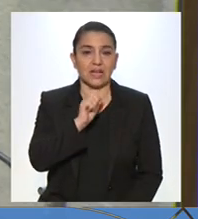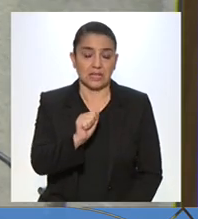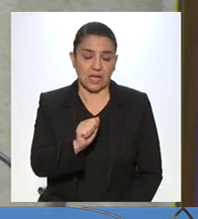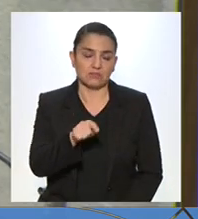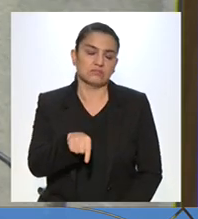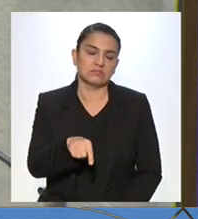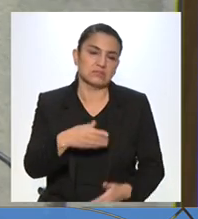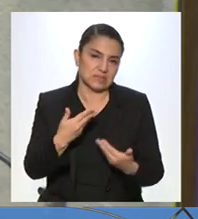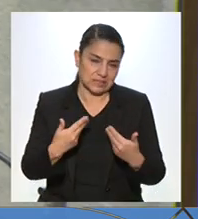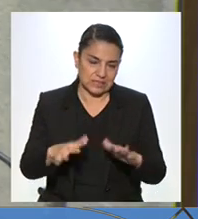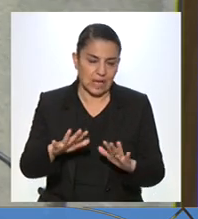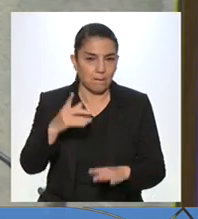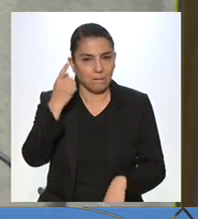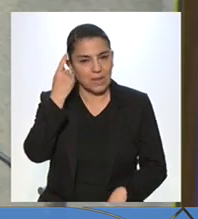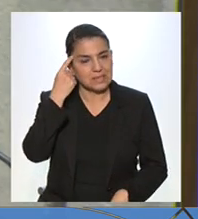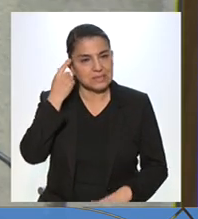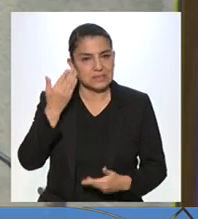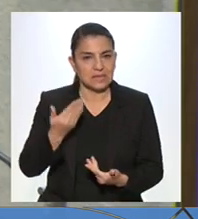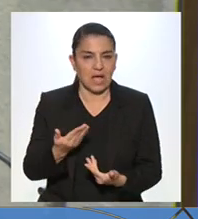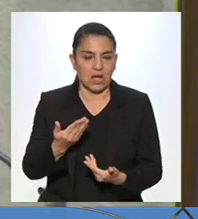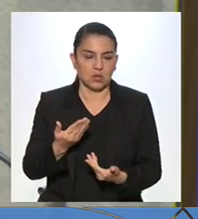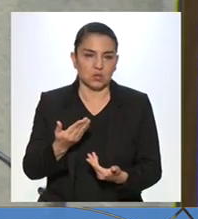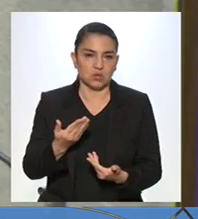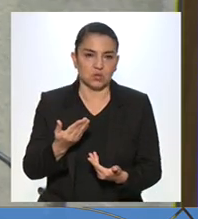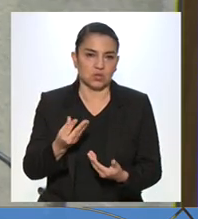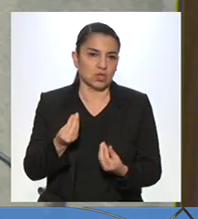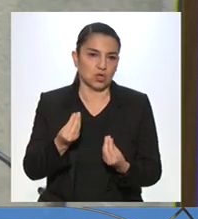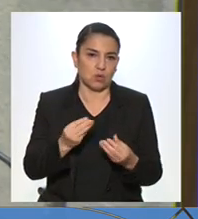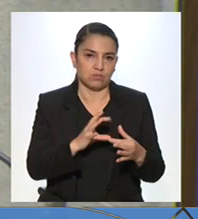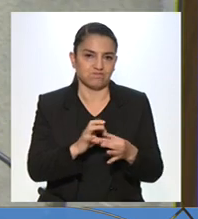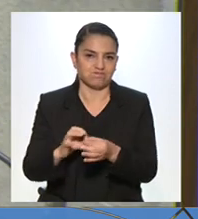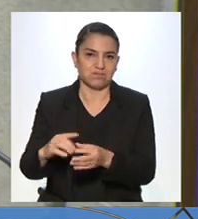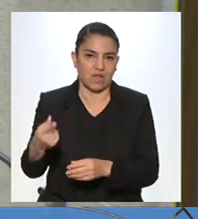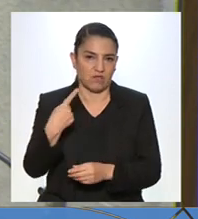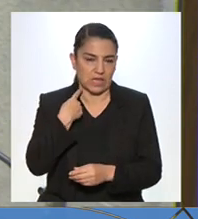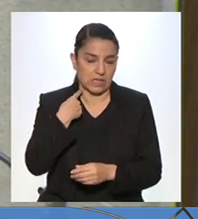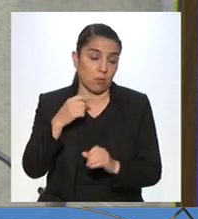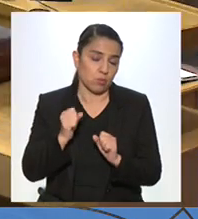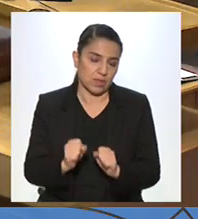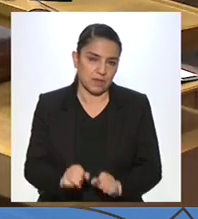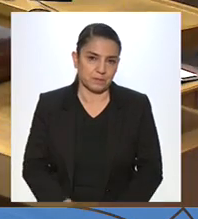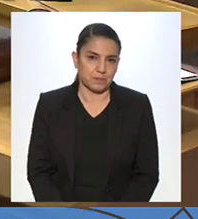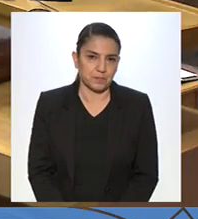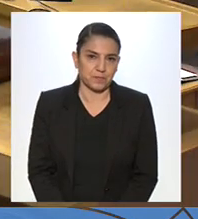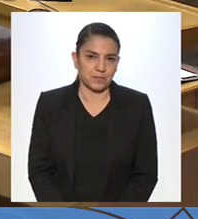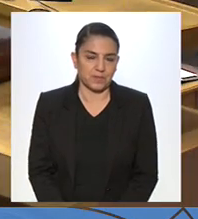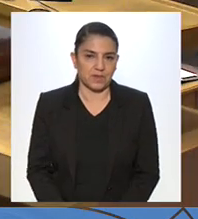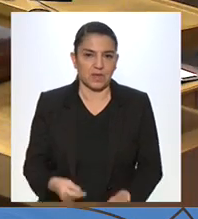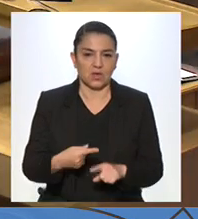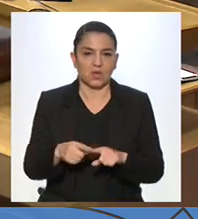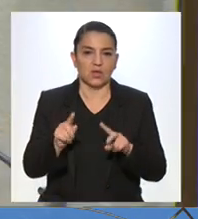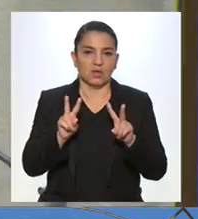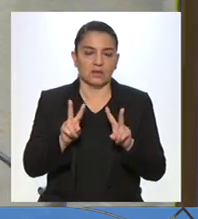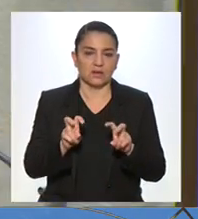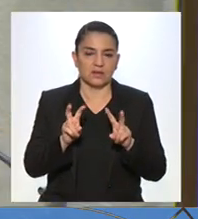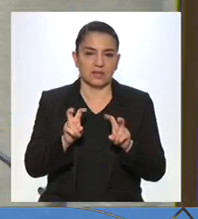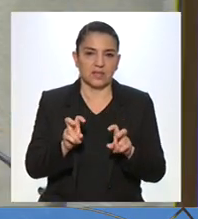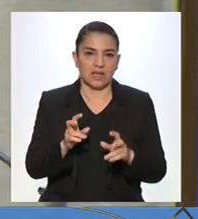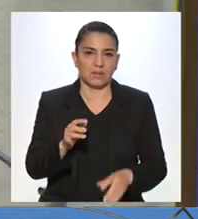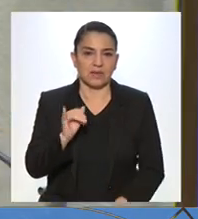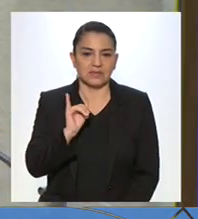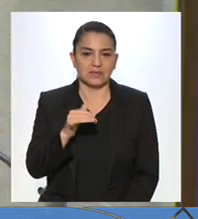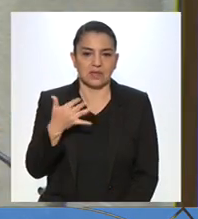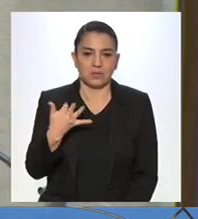proyecciones y básicamente qué impacto pudiera tener. Otro tema yo diría que sí es